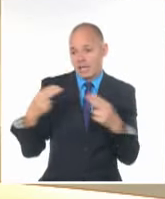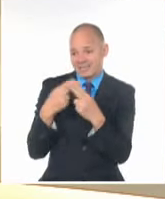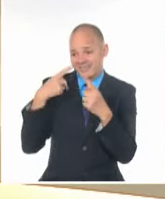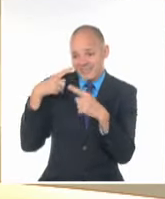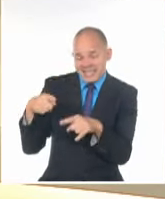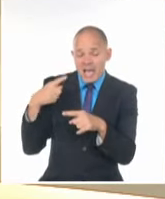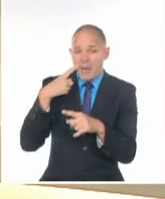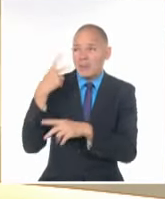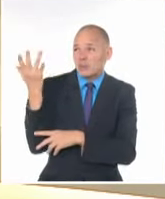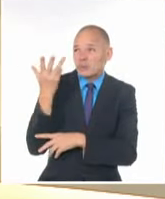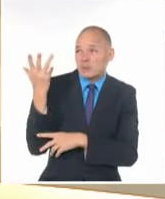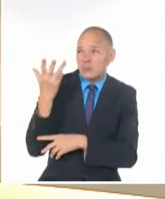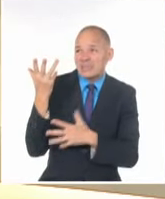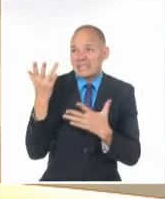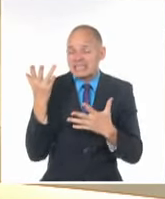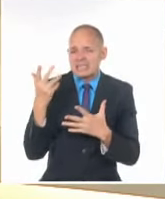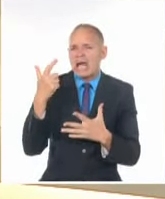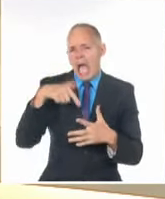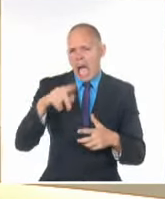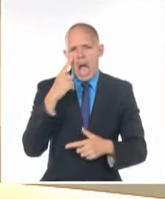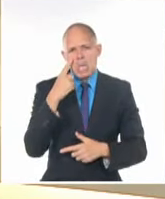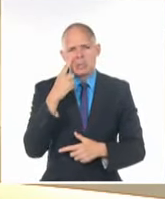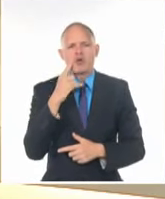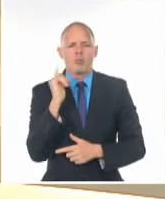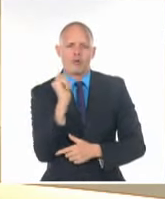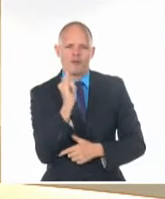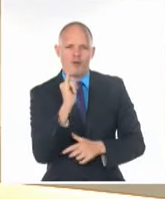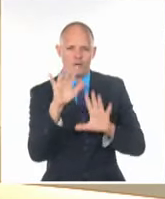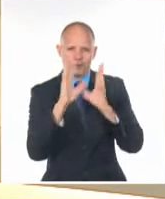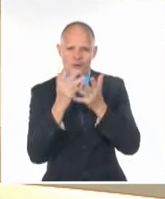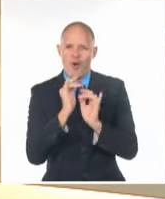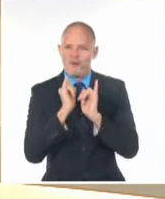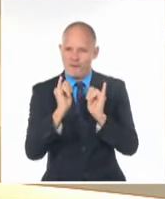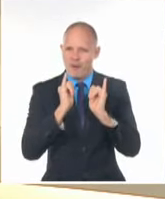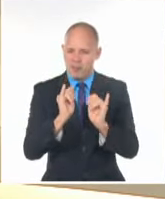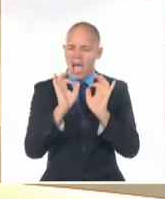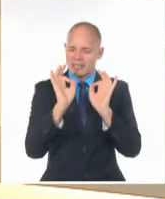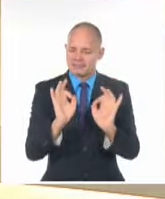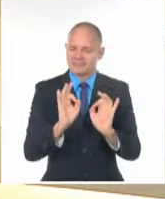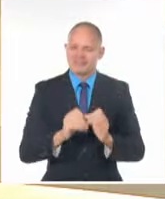realizar un pase en vivo con el colega Osbel Benítez Polo, quien tiene detalles